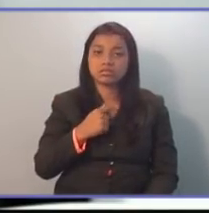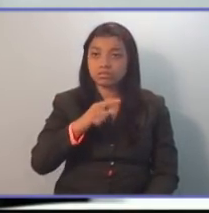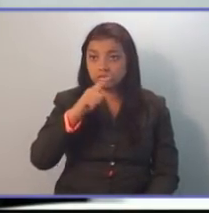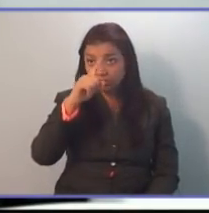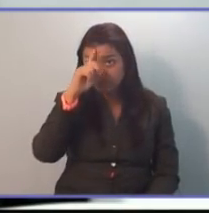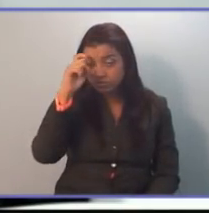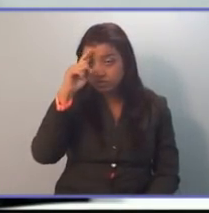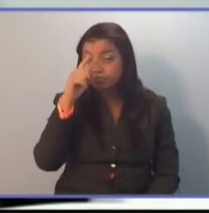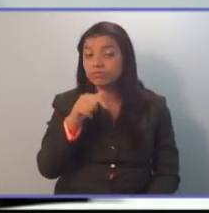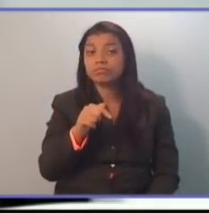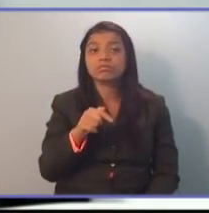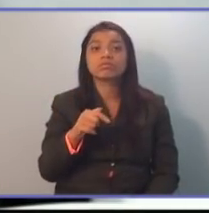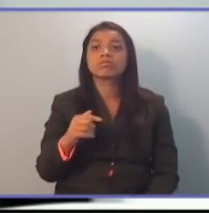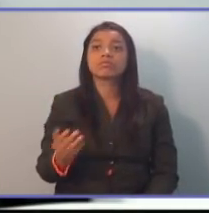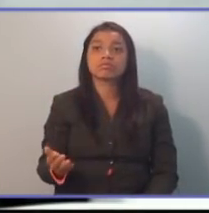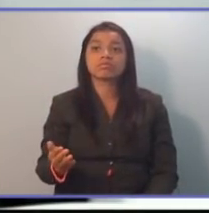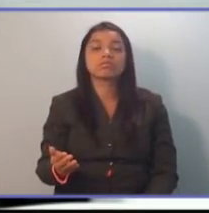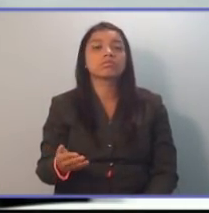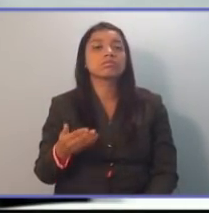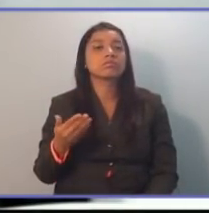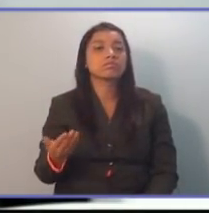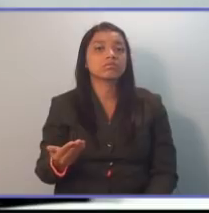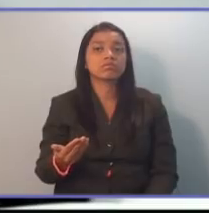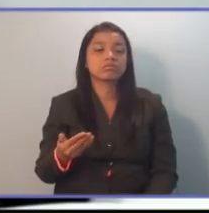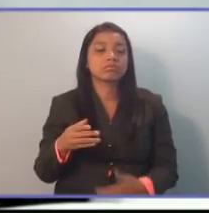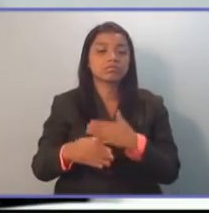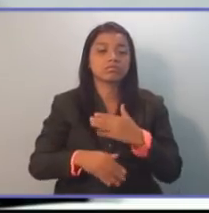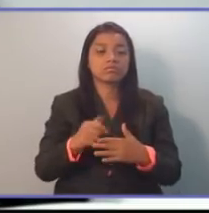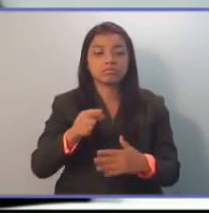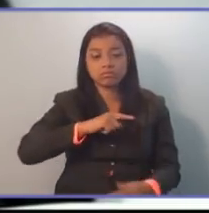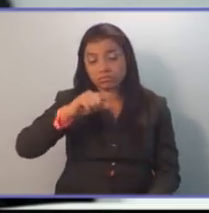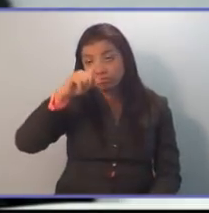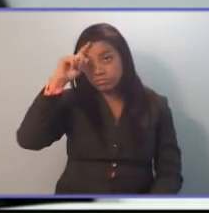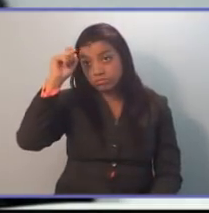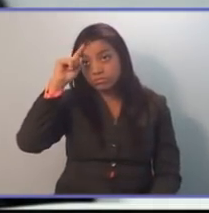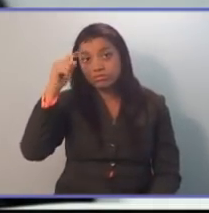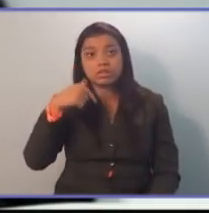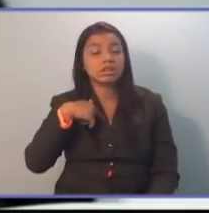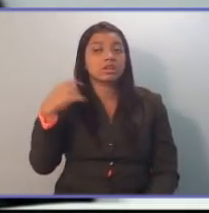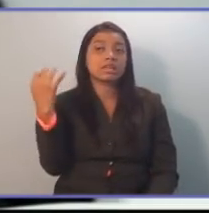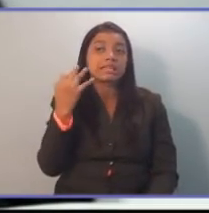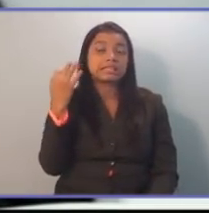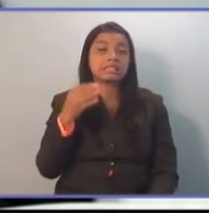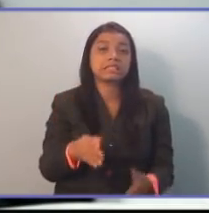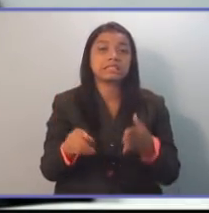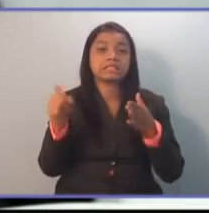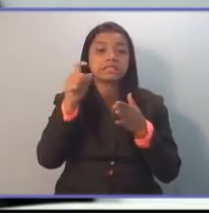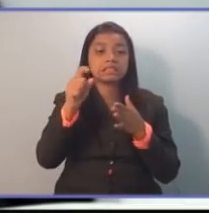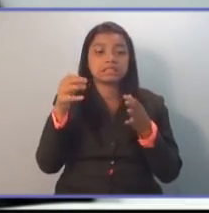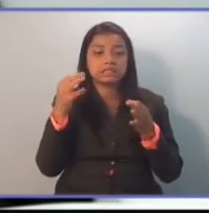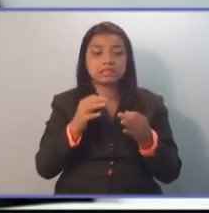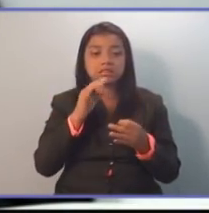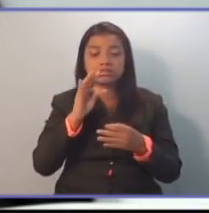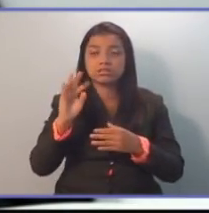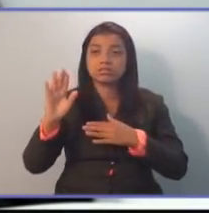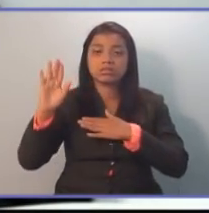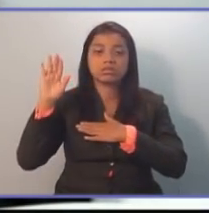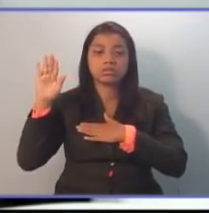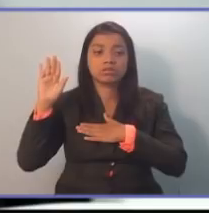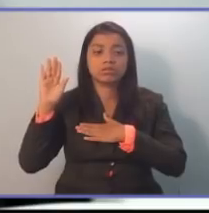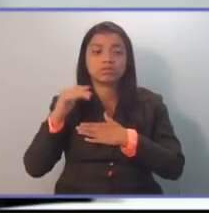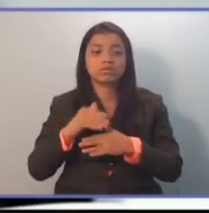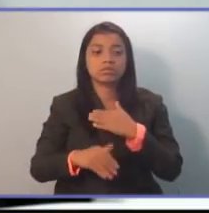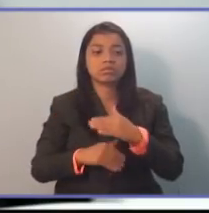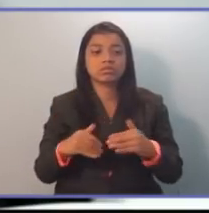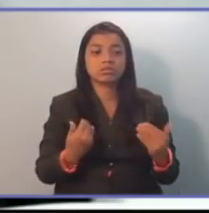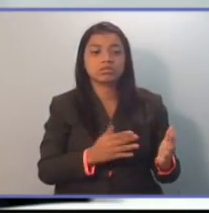mis subalternos, tengo que también trabajar yo. Si exijo compromiso institucional, si exijo